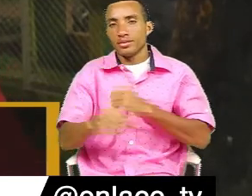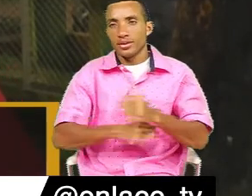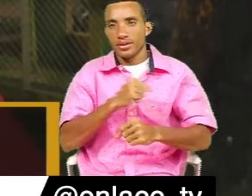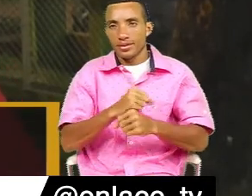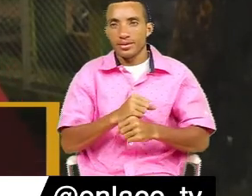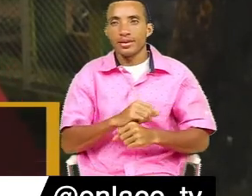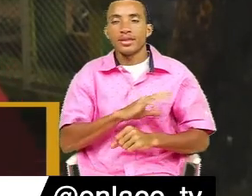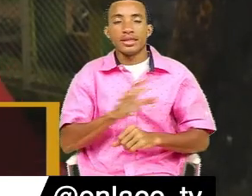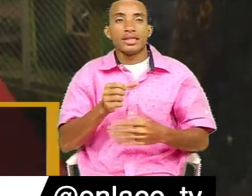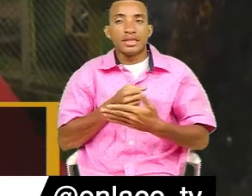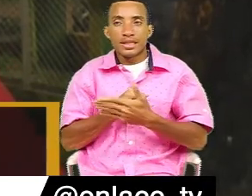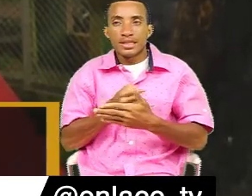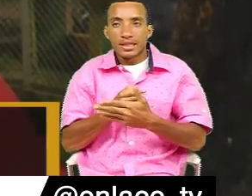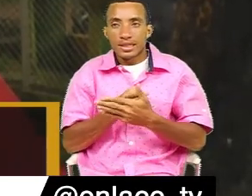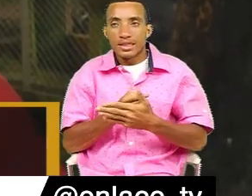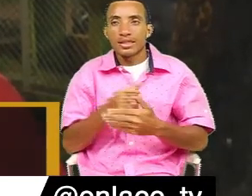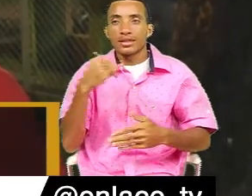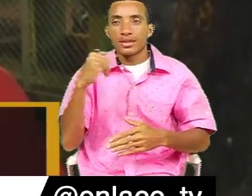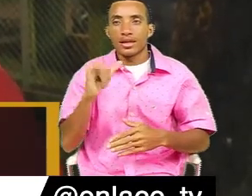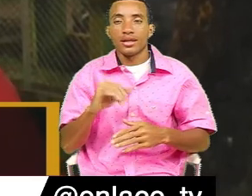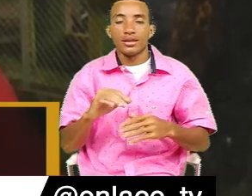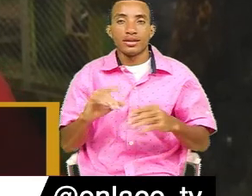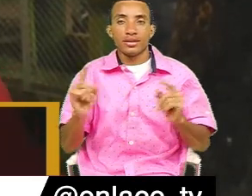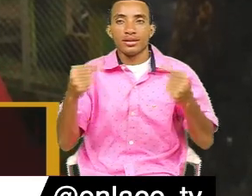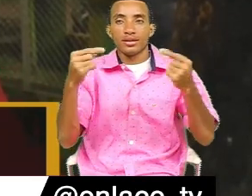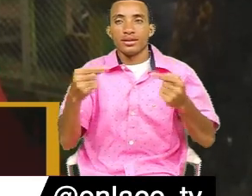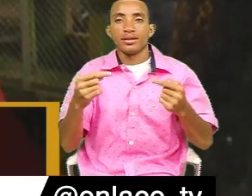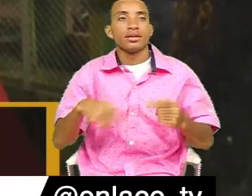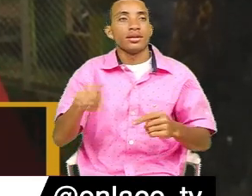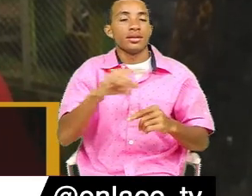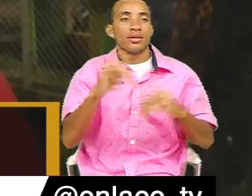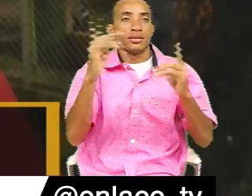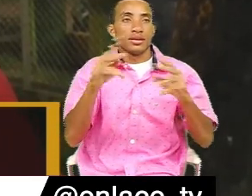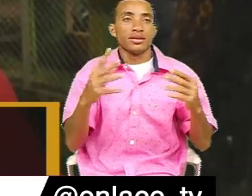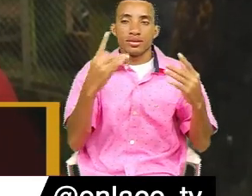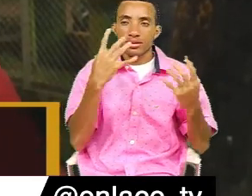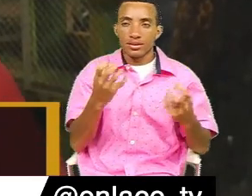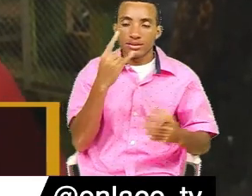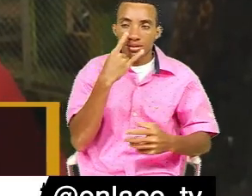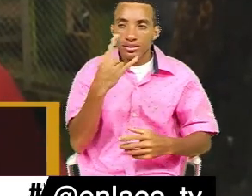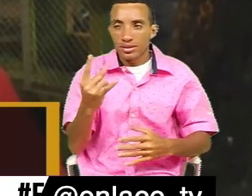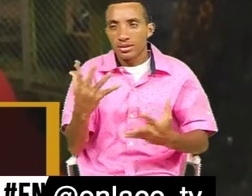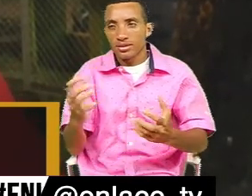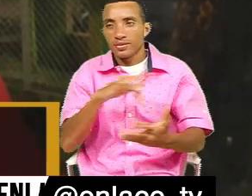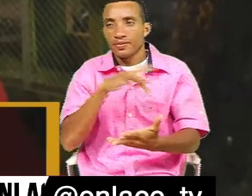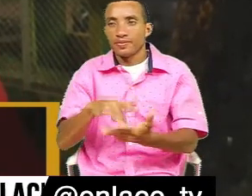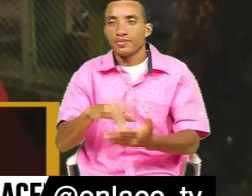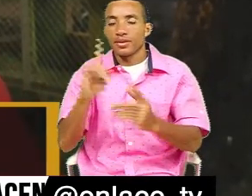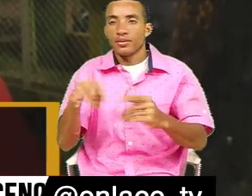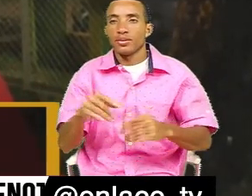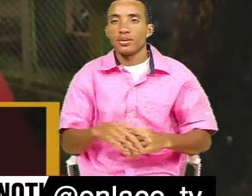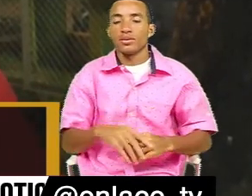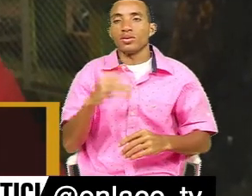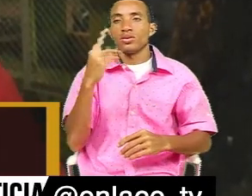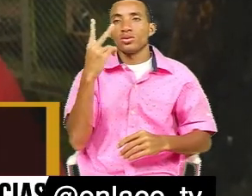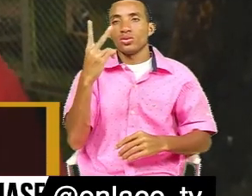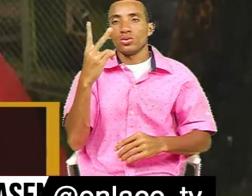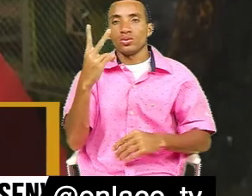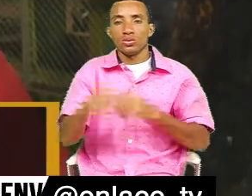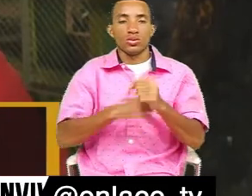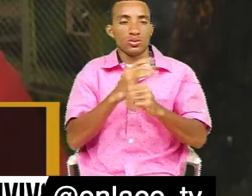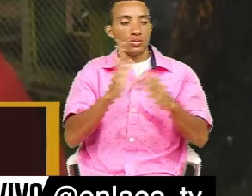como presionados en montar ya el torneo, porque la gente está muy interesada en venir a participar y tener una secuencia. Nosotros hacemos dos torneos al año y